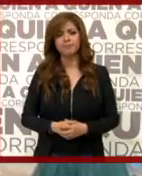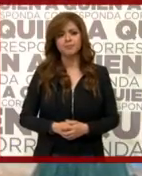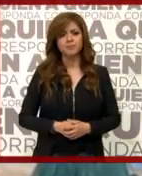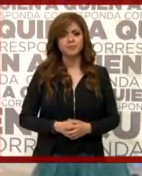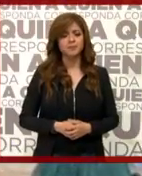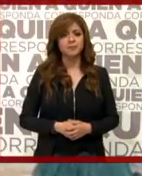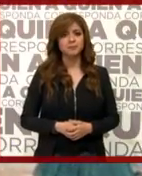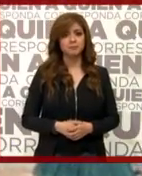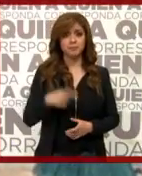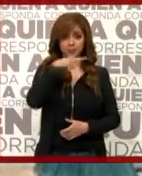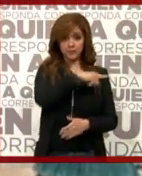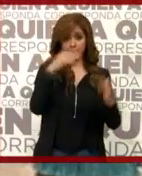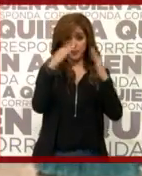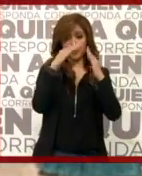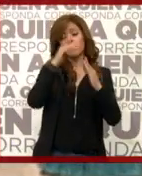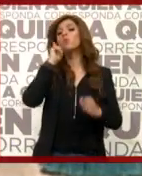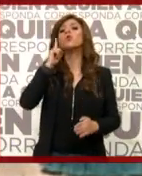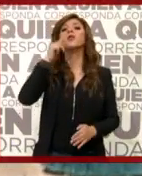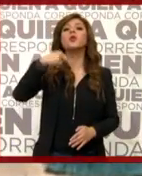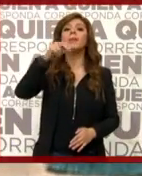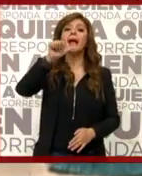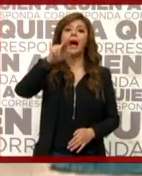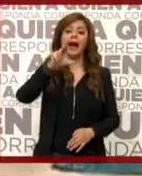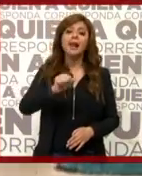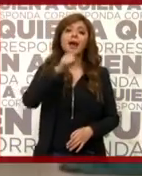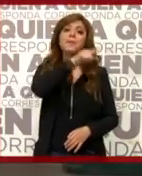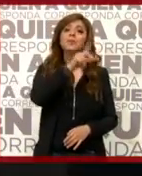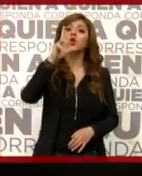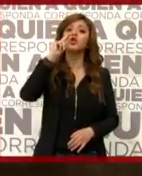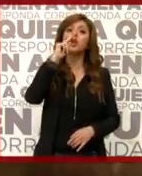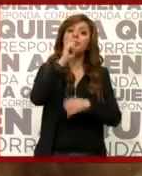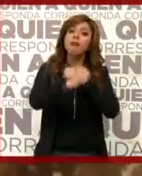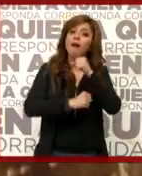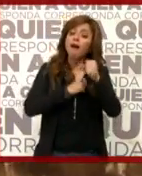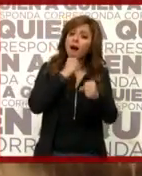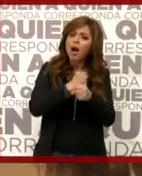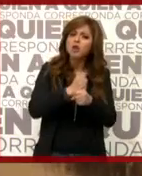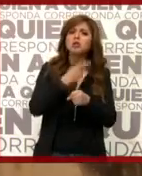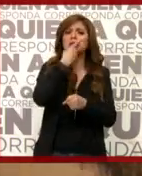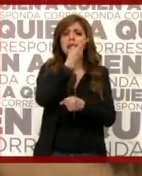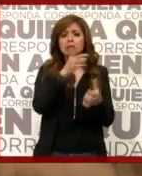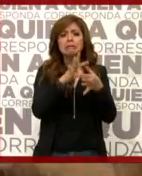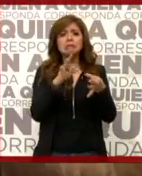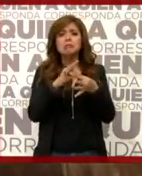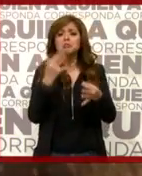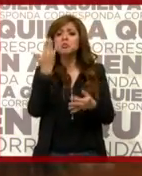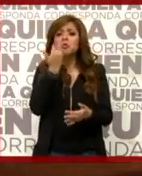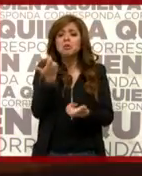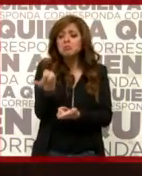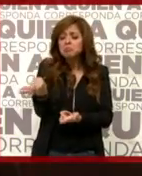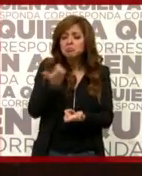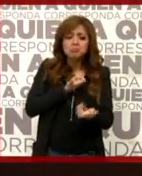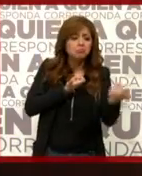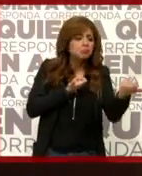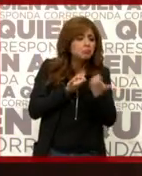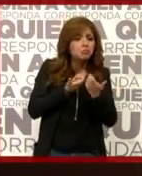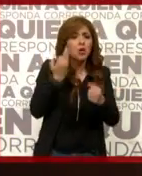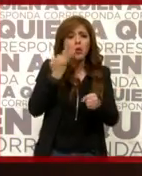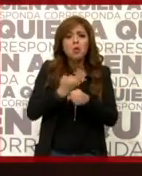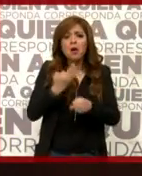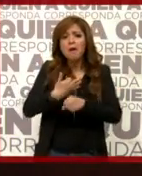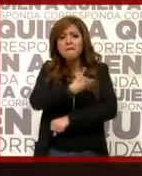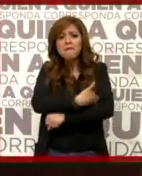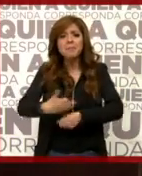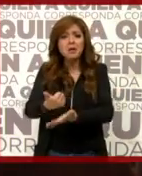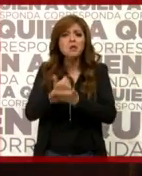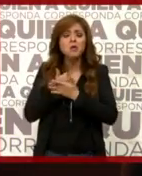este es el hogar de ana rodríguez a sus 80 años señala que no cuenta con ningún ingreso económico y no tiene familiares